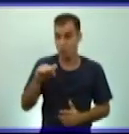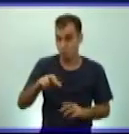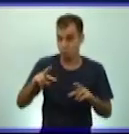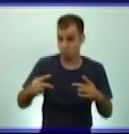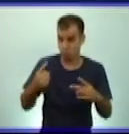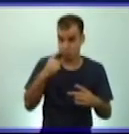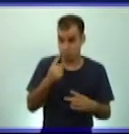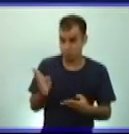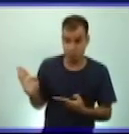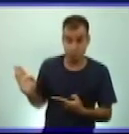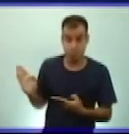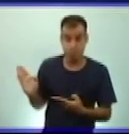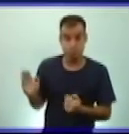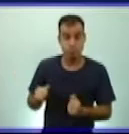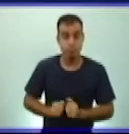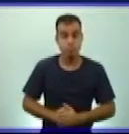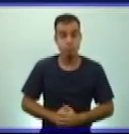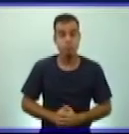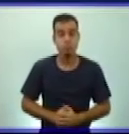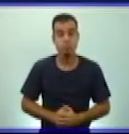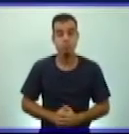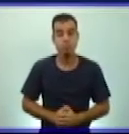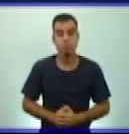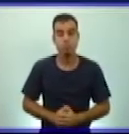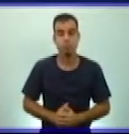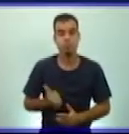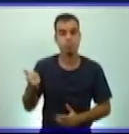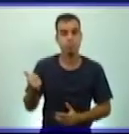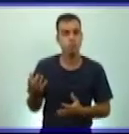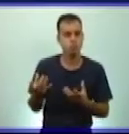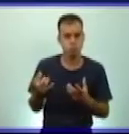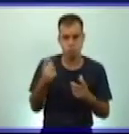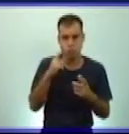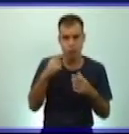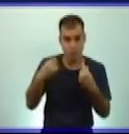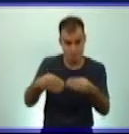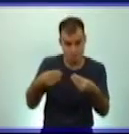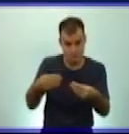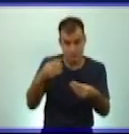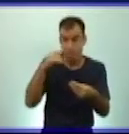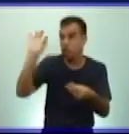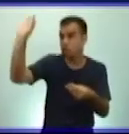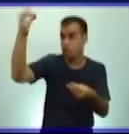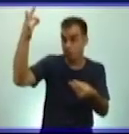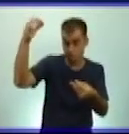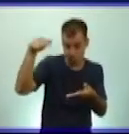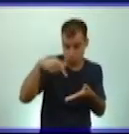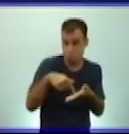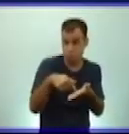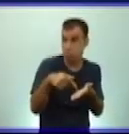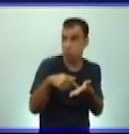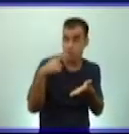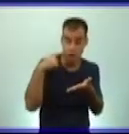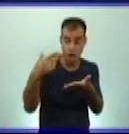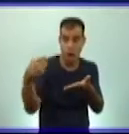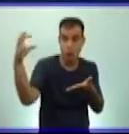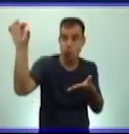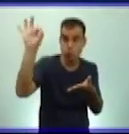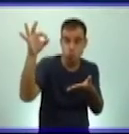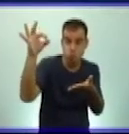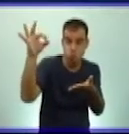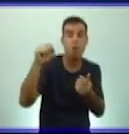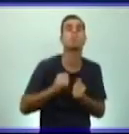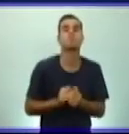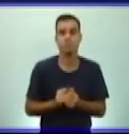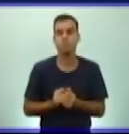al ejercicio inicial, donde calentábamos el metal bajo la exposición del sol.